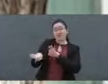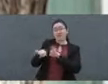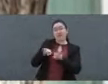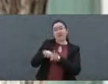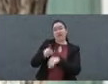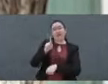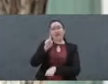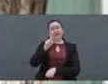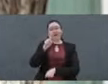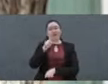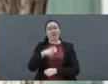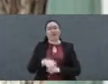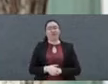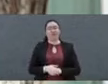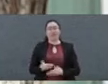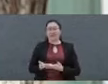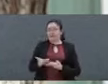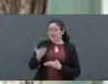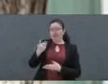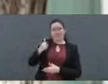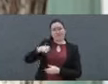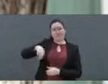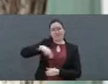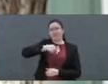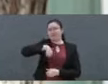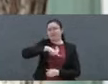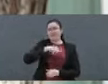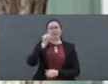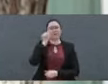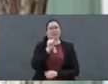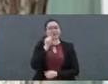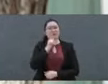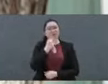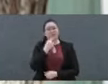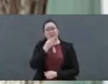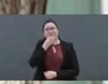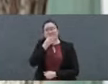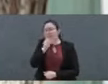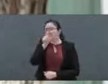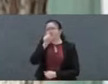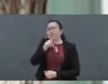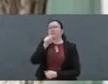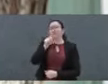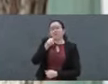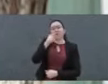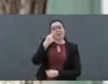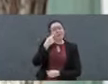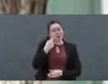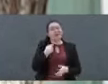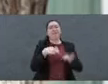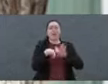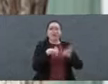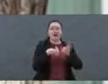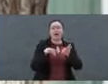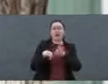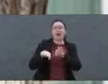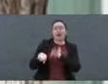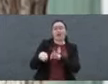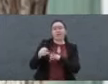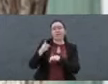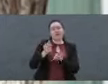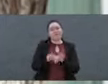Iztacalco. Eso lo dijimos en la campaña todo el tiempo y me parece que es importantísimo que se